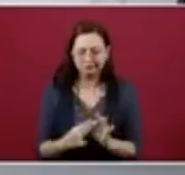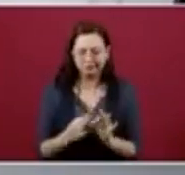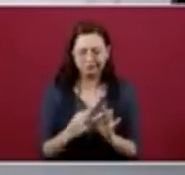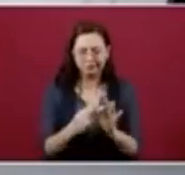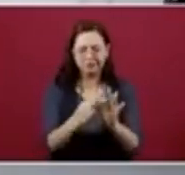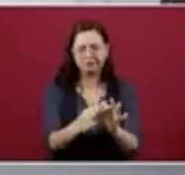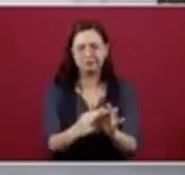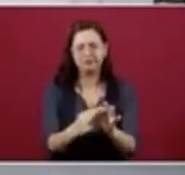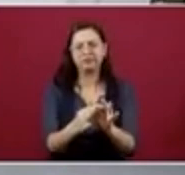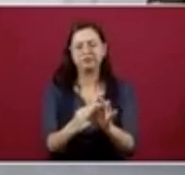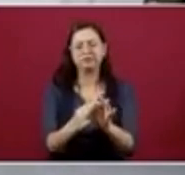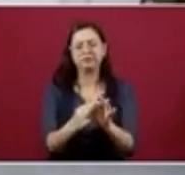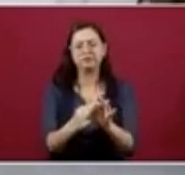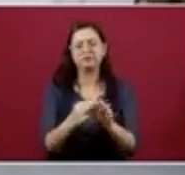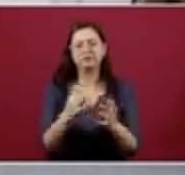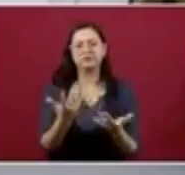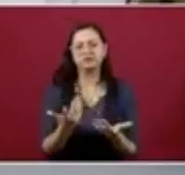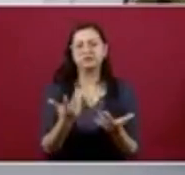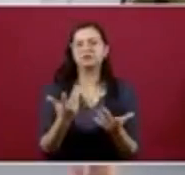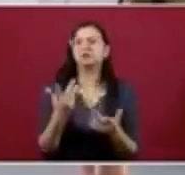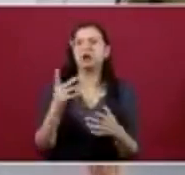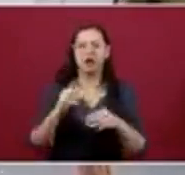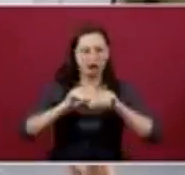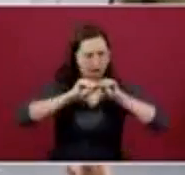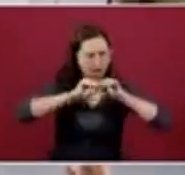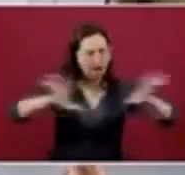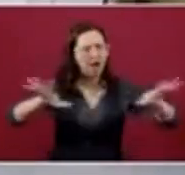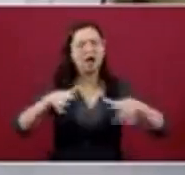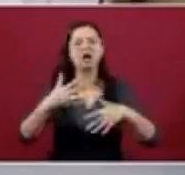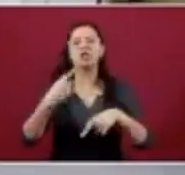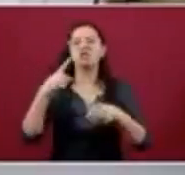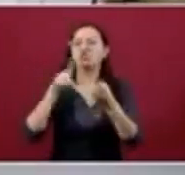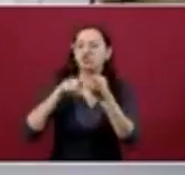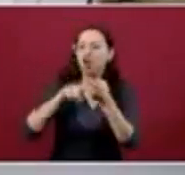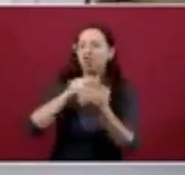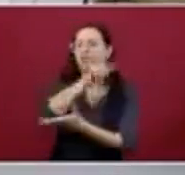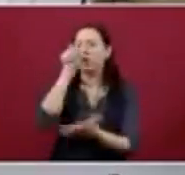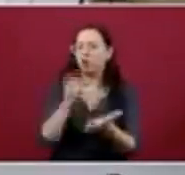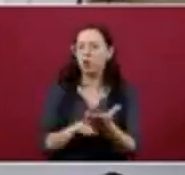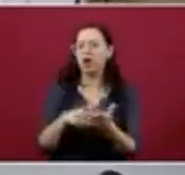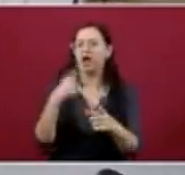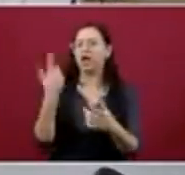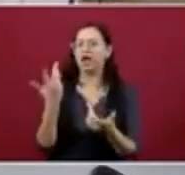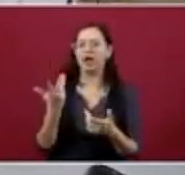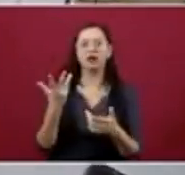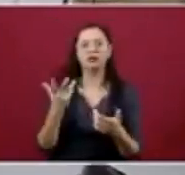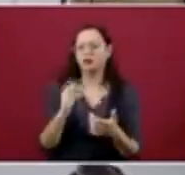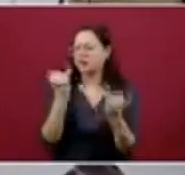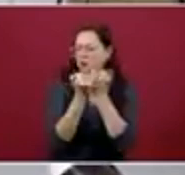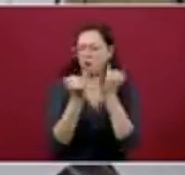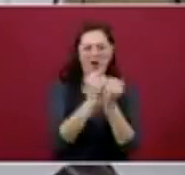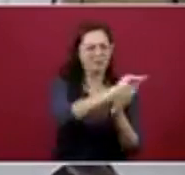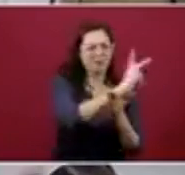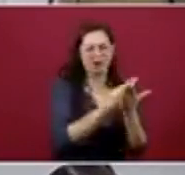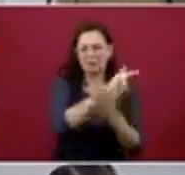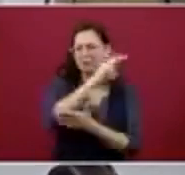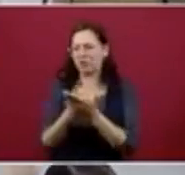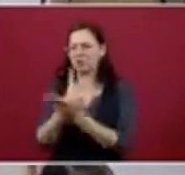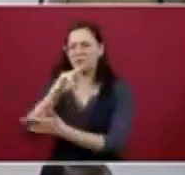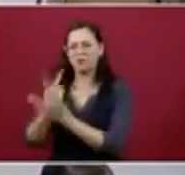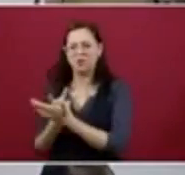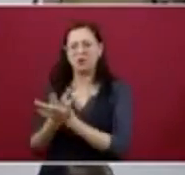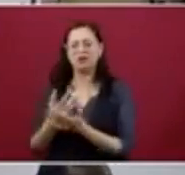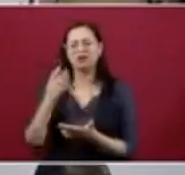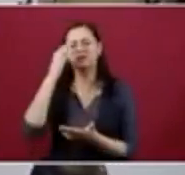conozca a dónde ir, qué hacer, como todos los programas. En el